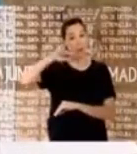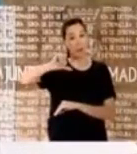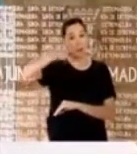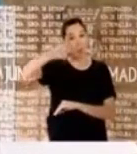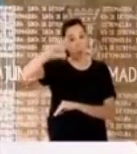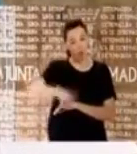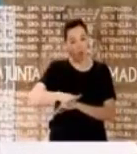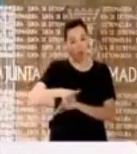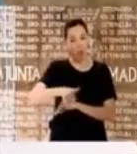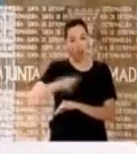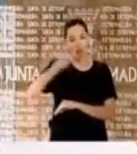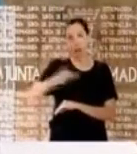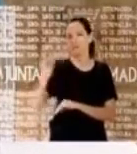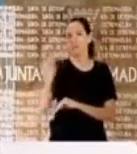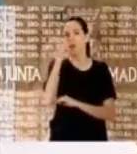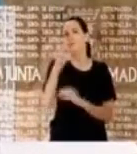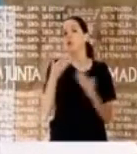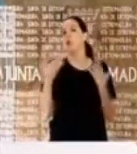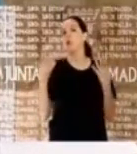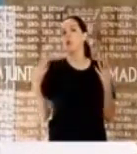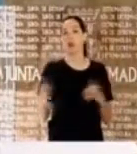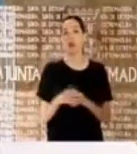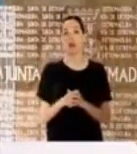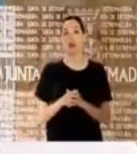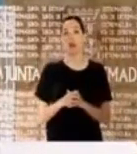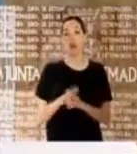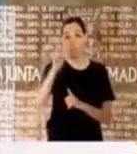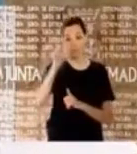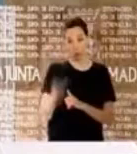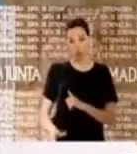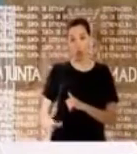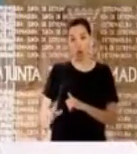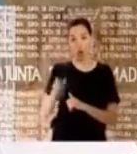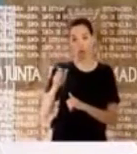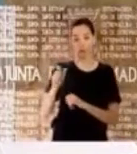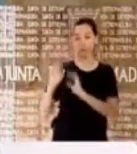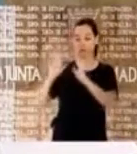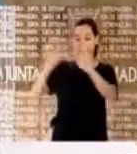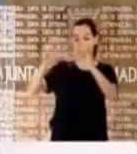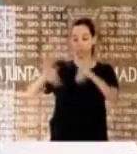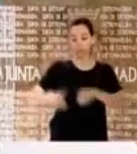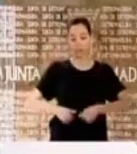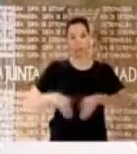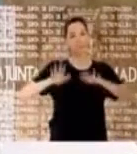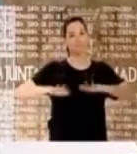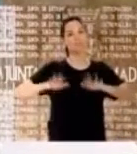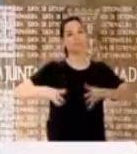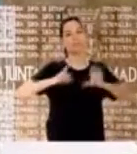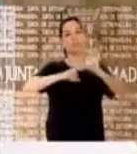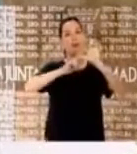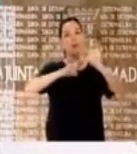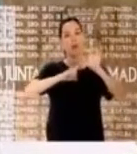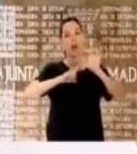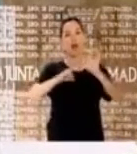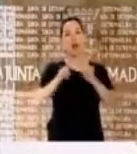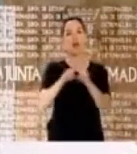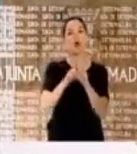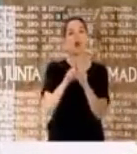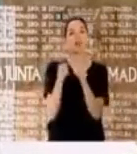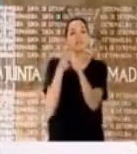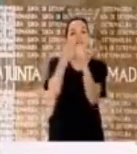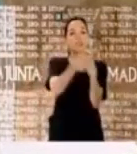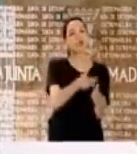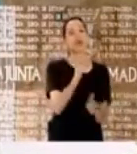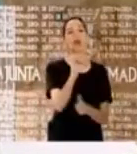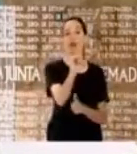es que esa persona, ese ciudadano extremeño que vuelve para emprender en Extremadura va a tener un tutelaje, un